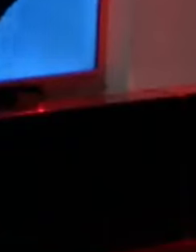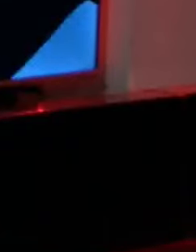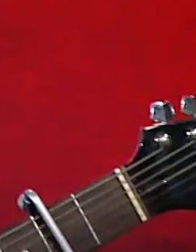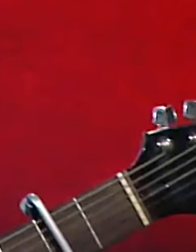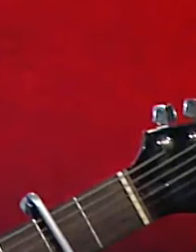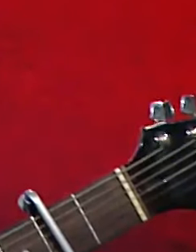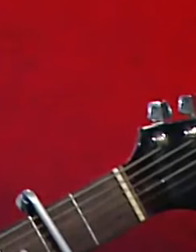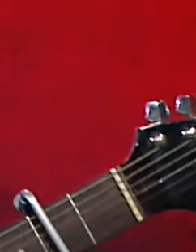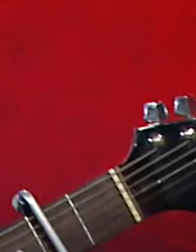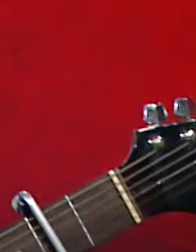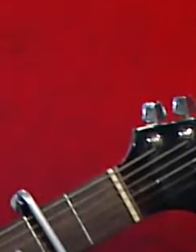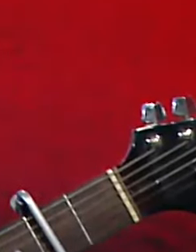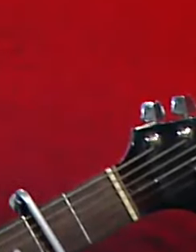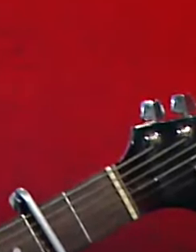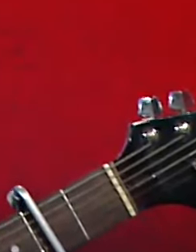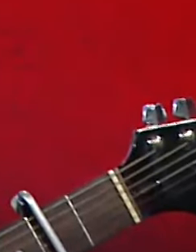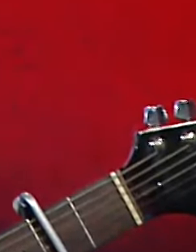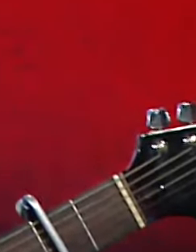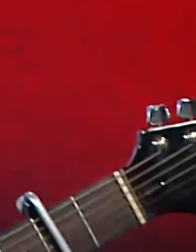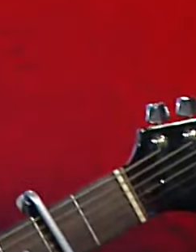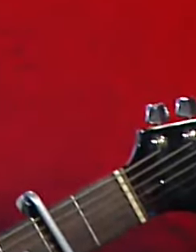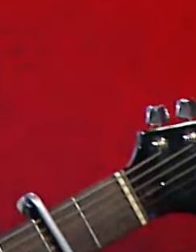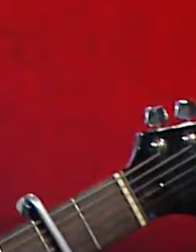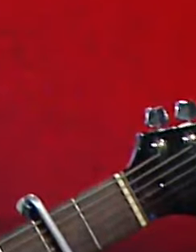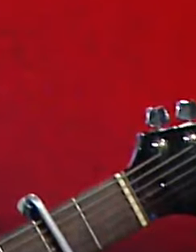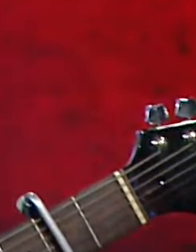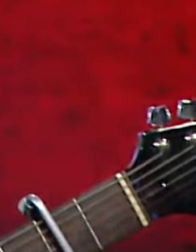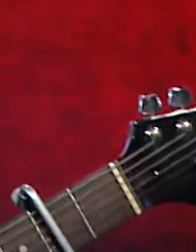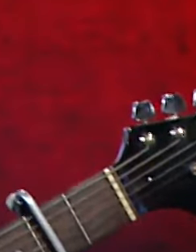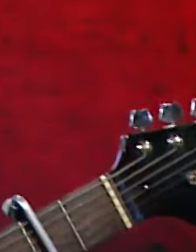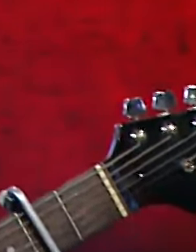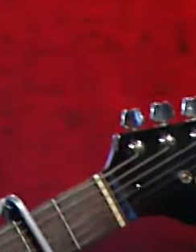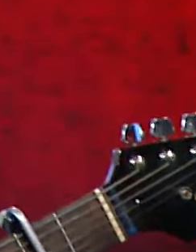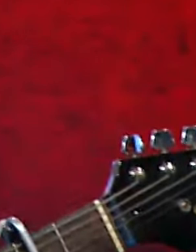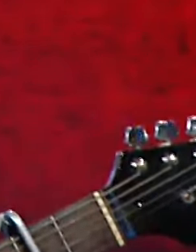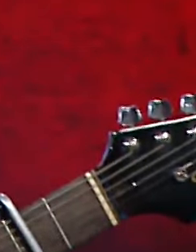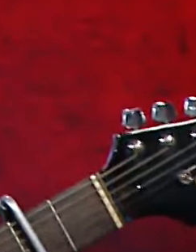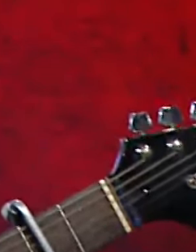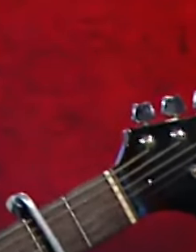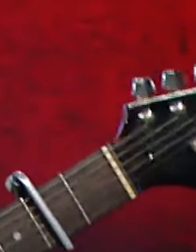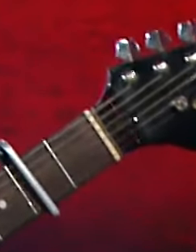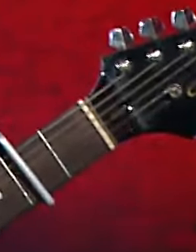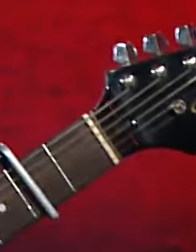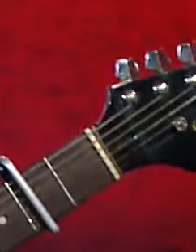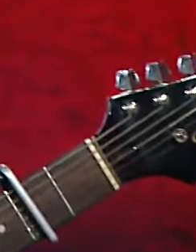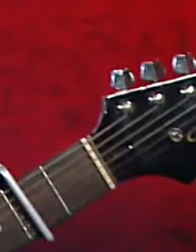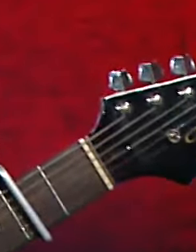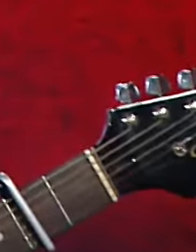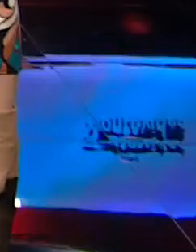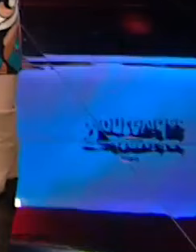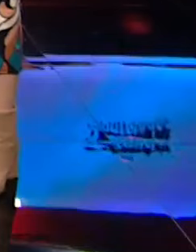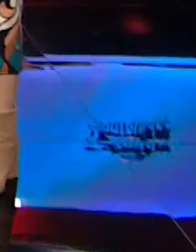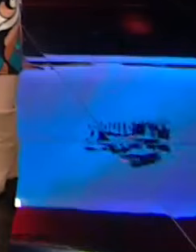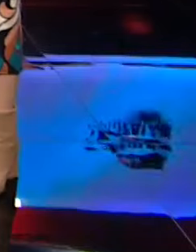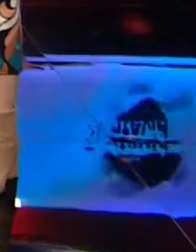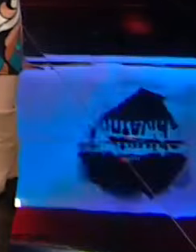Sí, estuve casi la totalidad del disco en Buenos Aires grabándolo y algunas cosas que quedaron para ajustar acá en Uruguay. Bien,